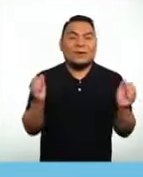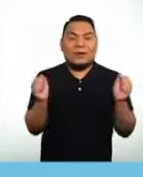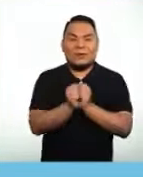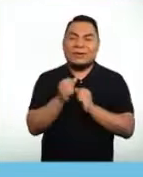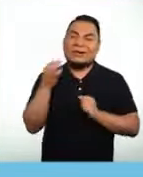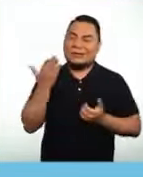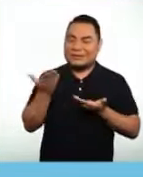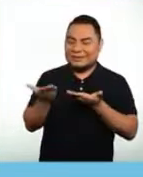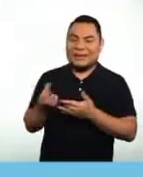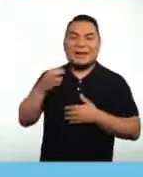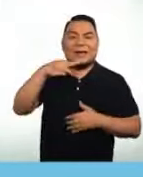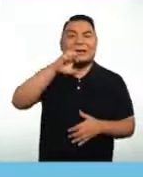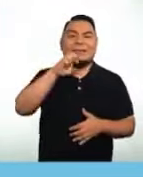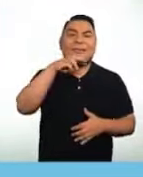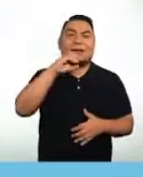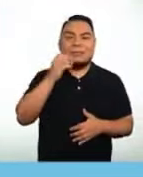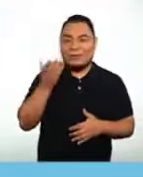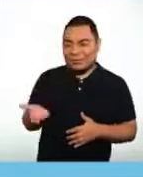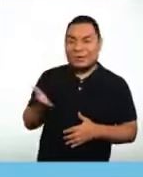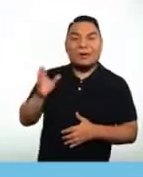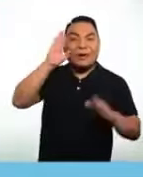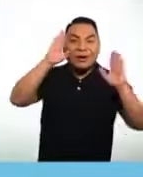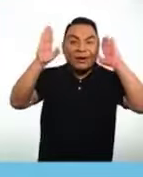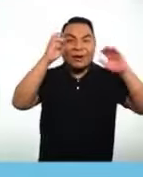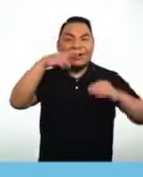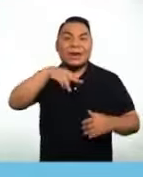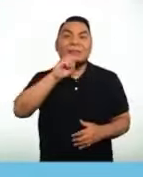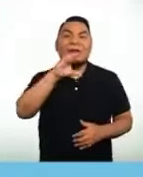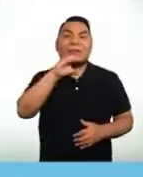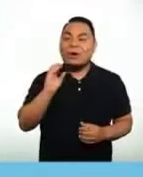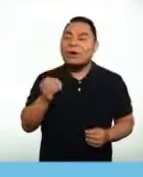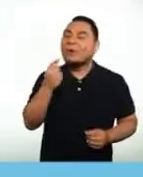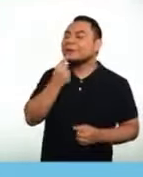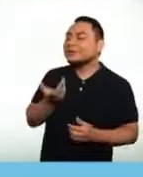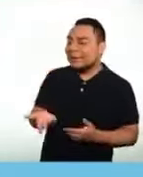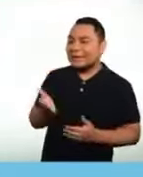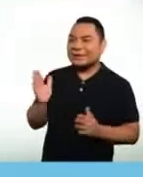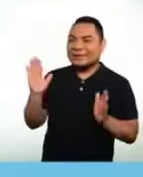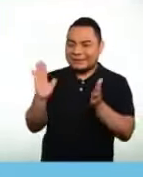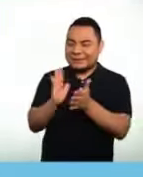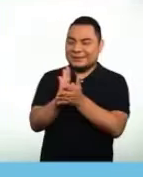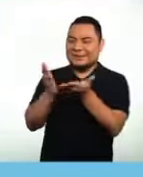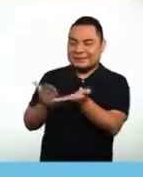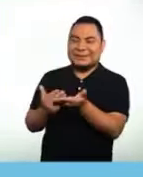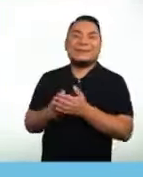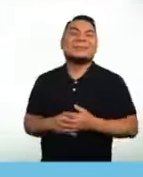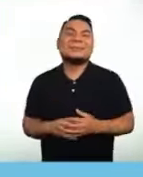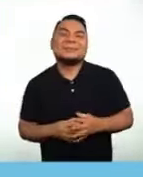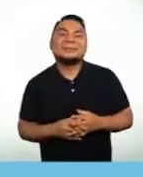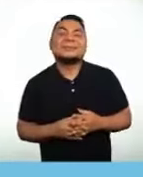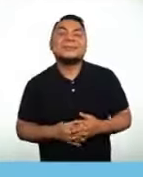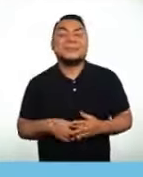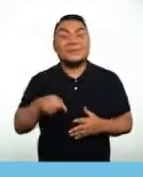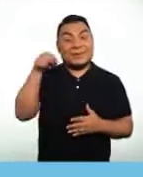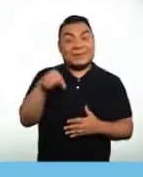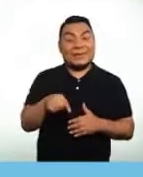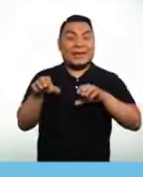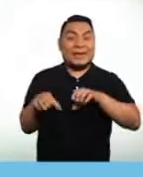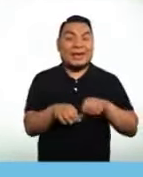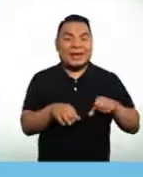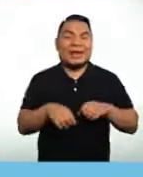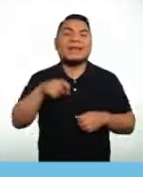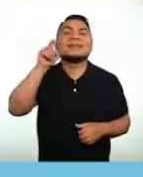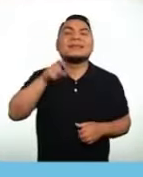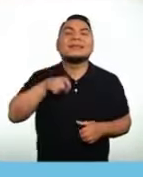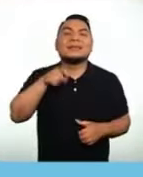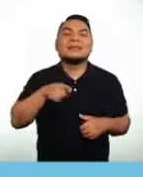Me acompaña, como siempre, Memo. ¡Hola, Memo! ¿Cómo estás? ¡Chócala! Para